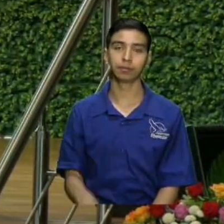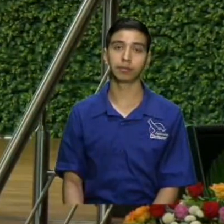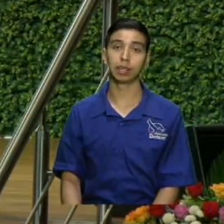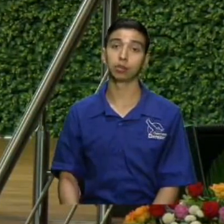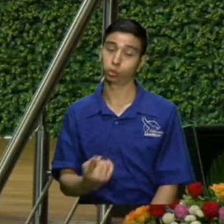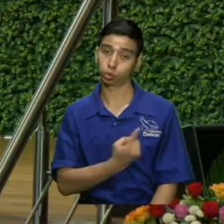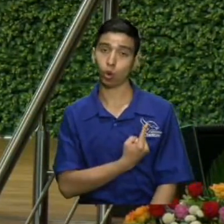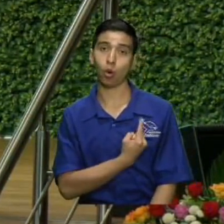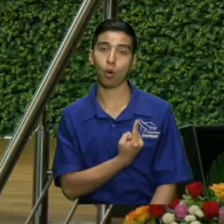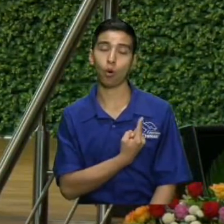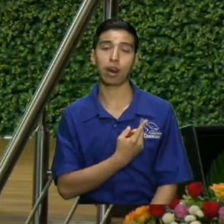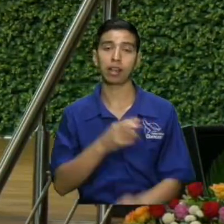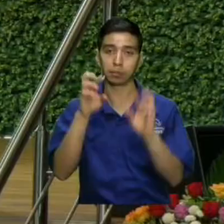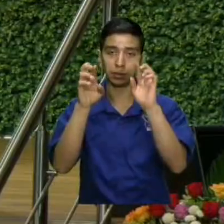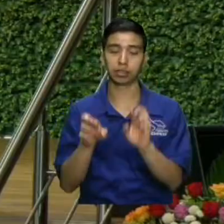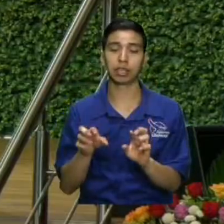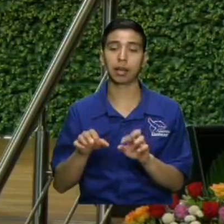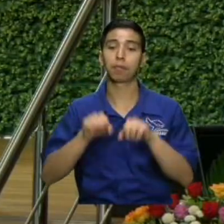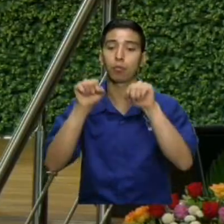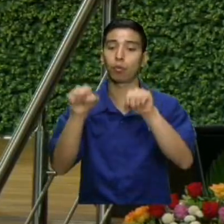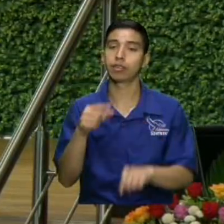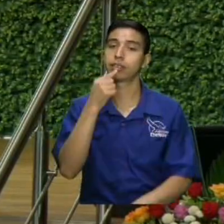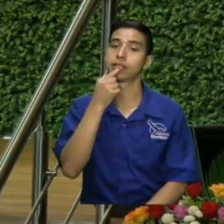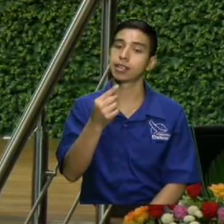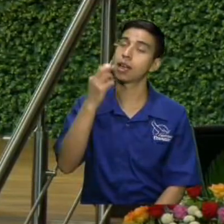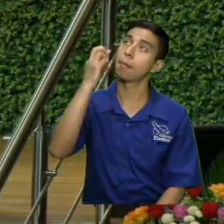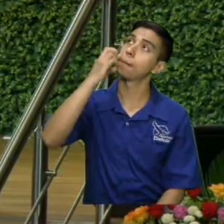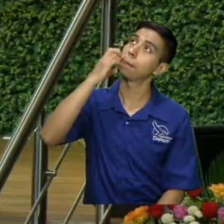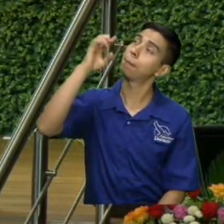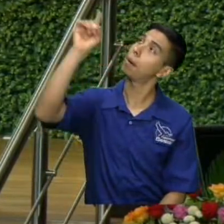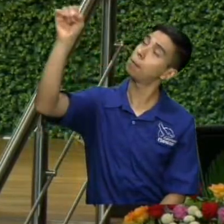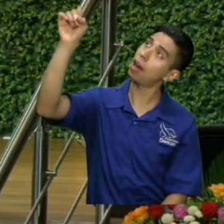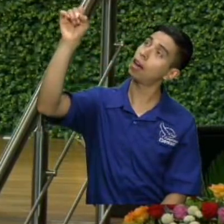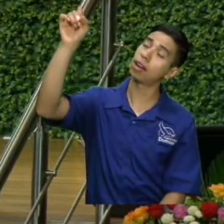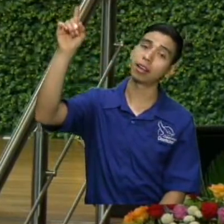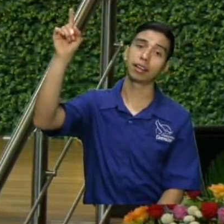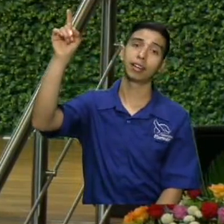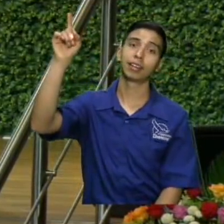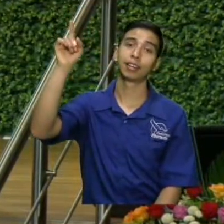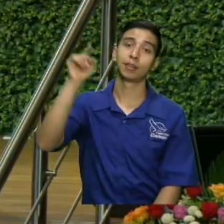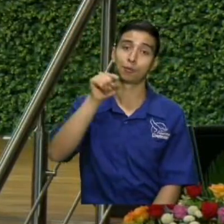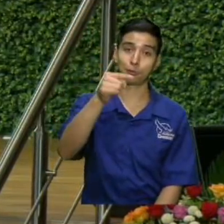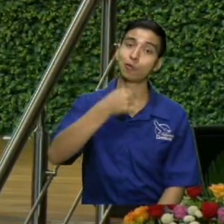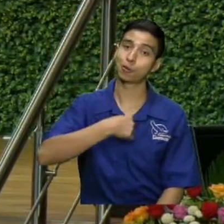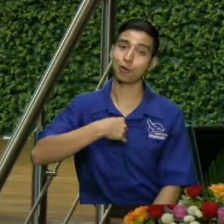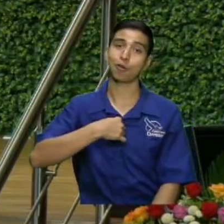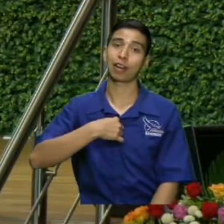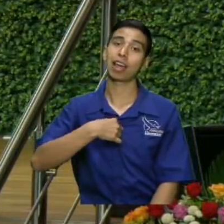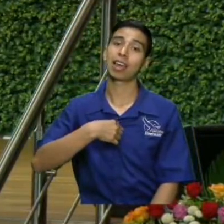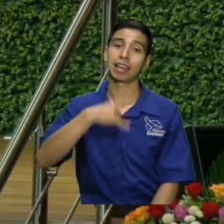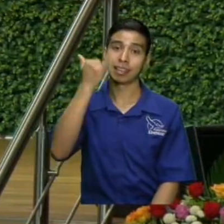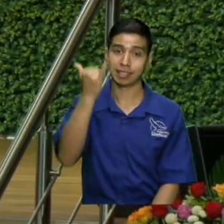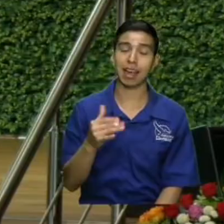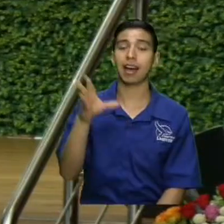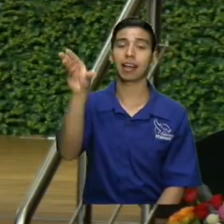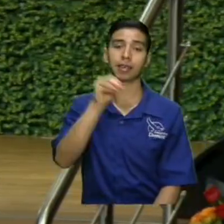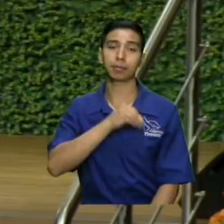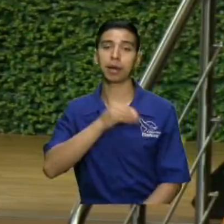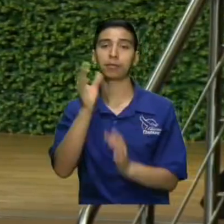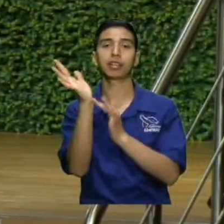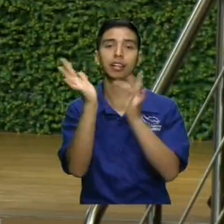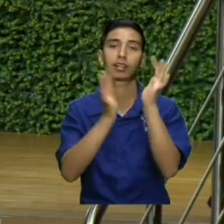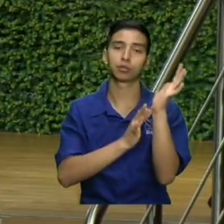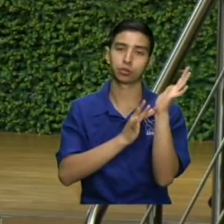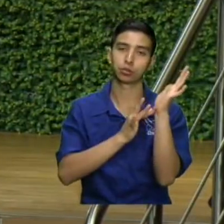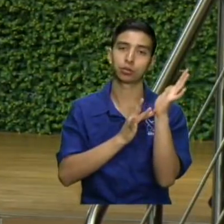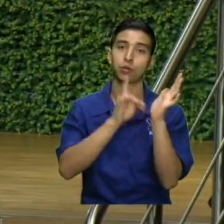papá son los que recibieron el espíritu de adopción por el cual claman Abba Padre. Y ese espíritu de adopción viene